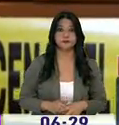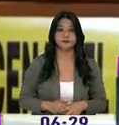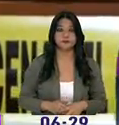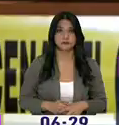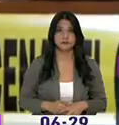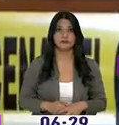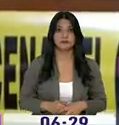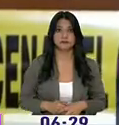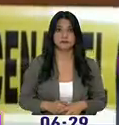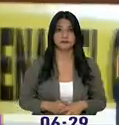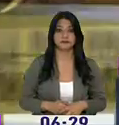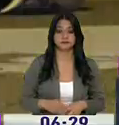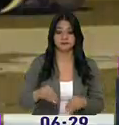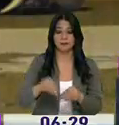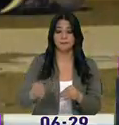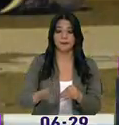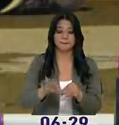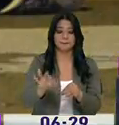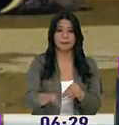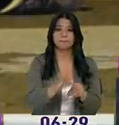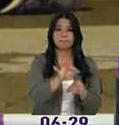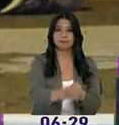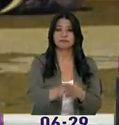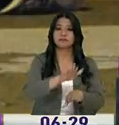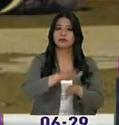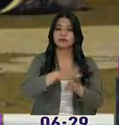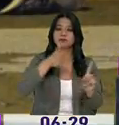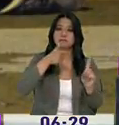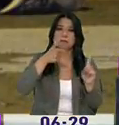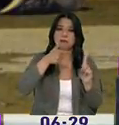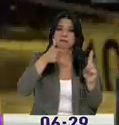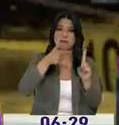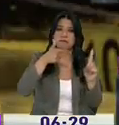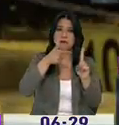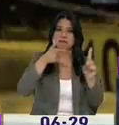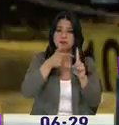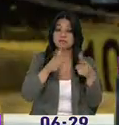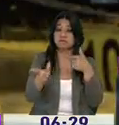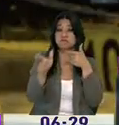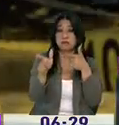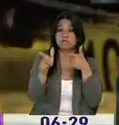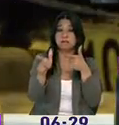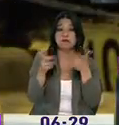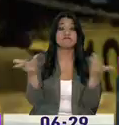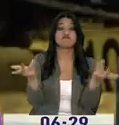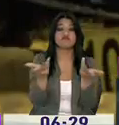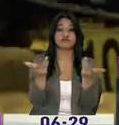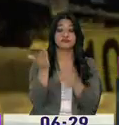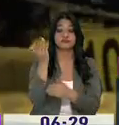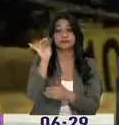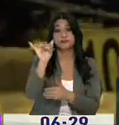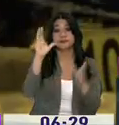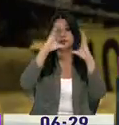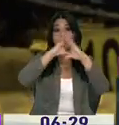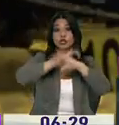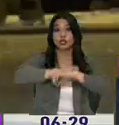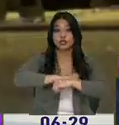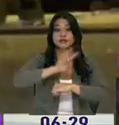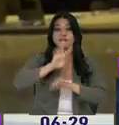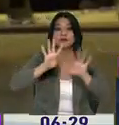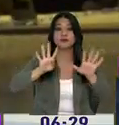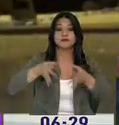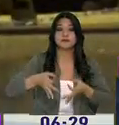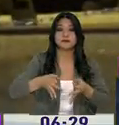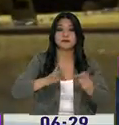Regados por toda la calzada, así quedaron los indicios como resultado de una balacera suscitada la noche del sábado 29 de febrero en